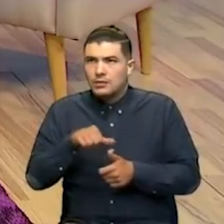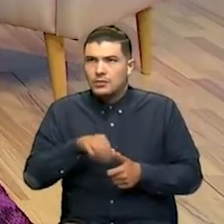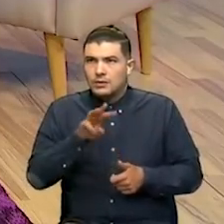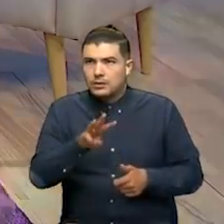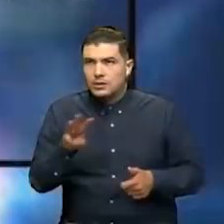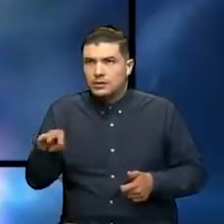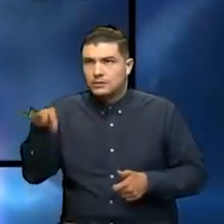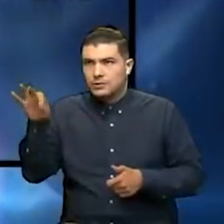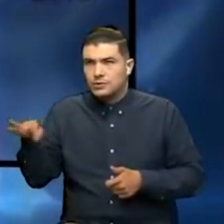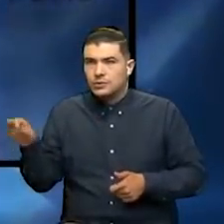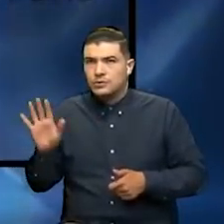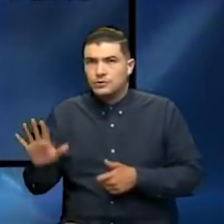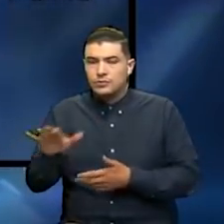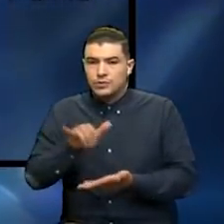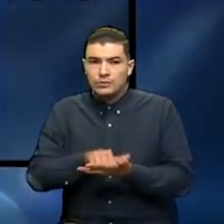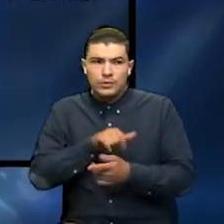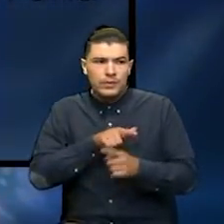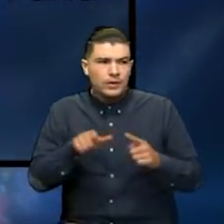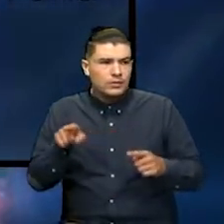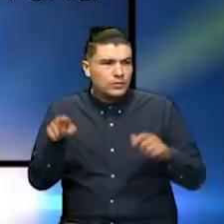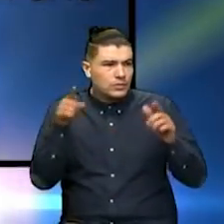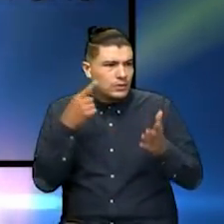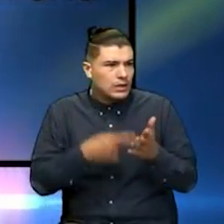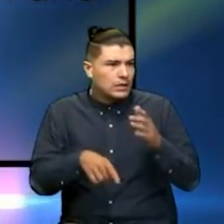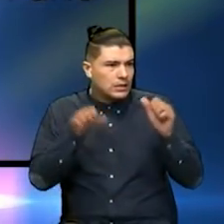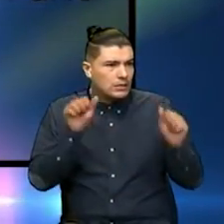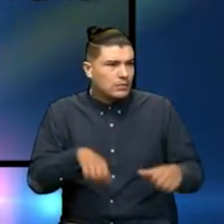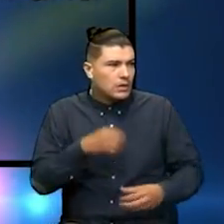ese 33%. ¿Qué es lo que se puede hacer?